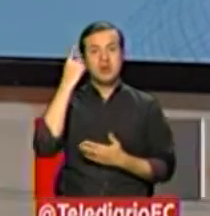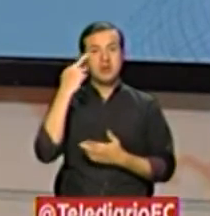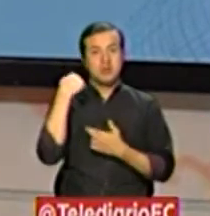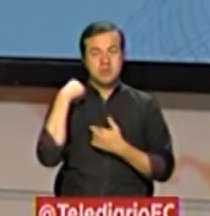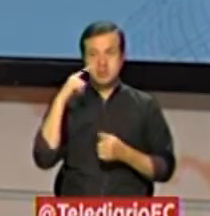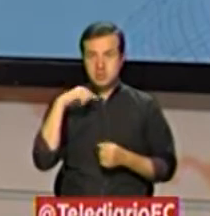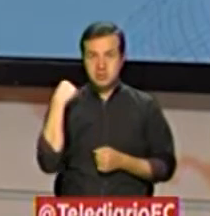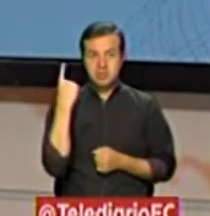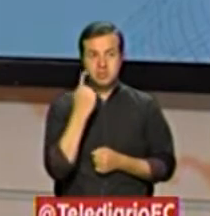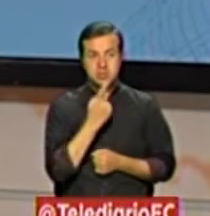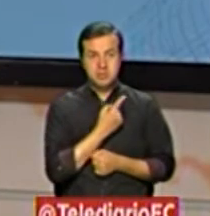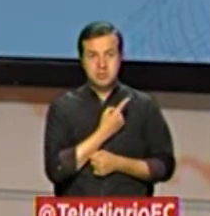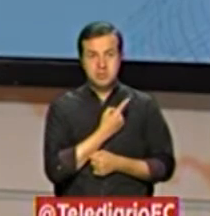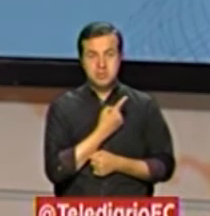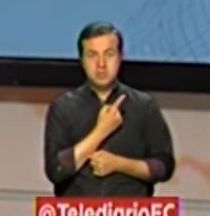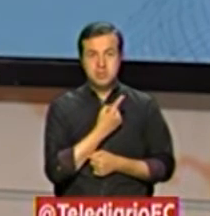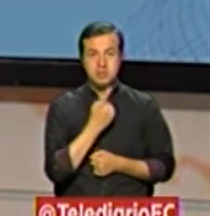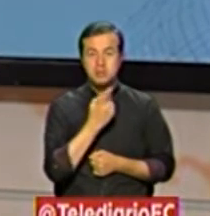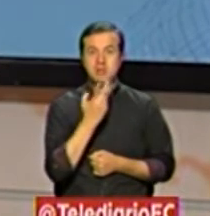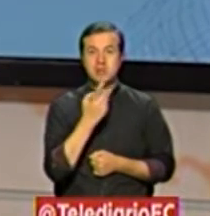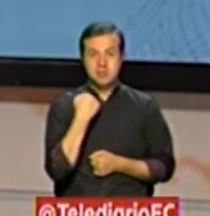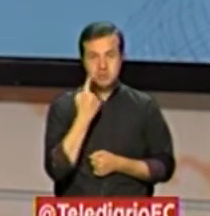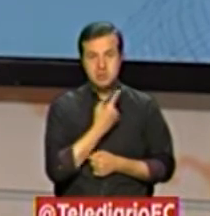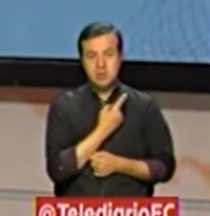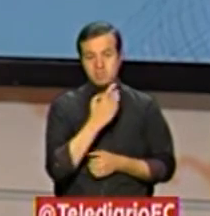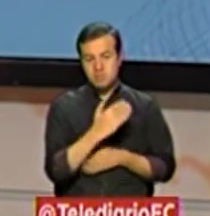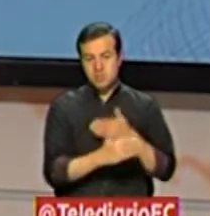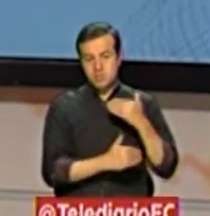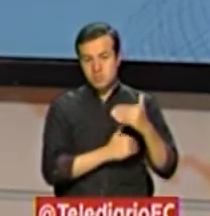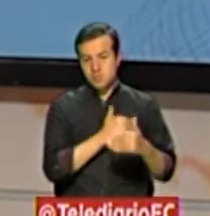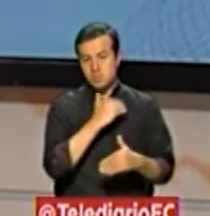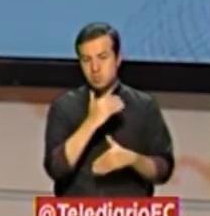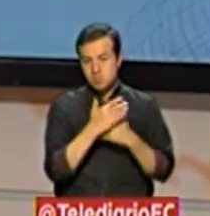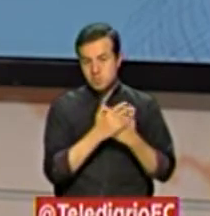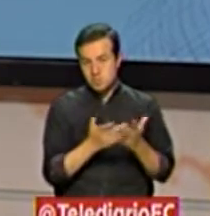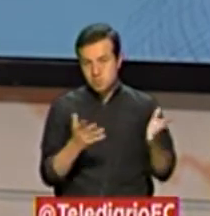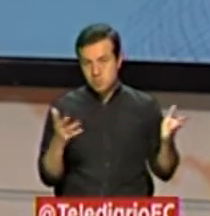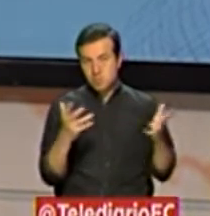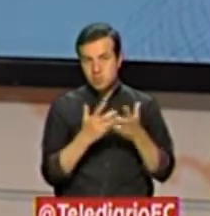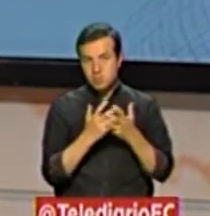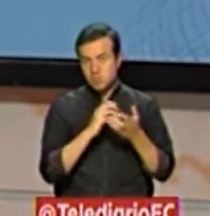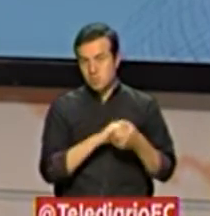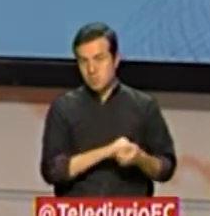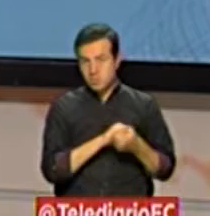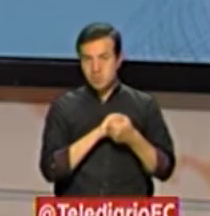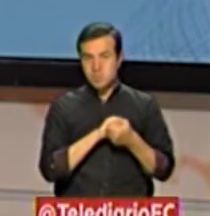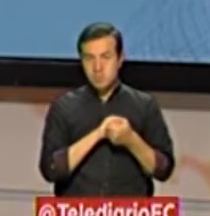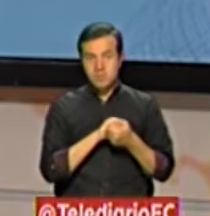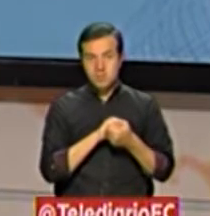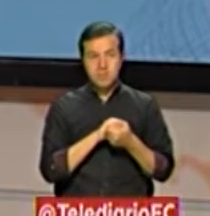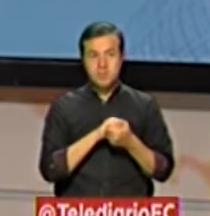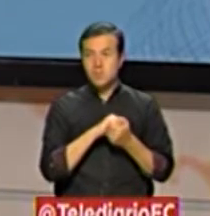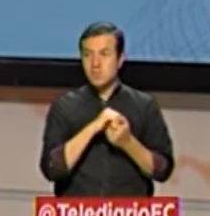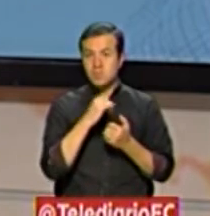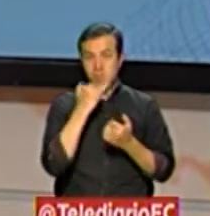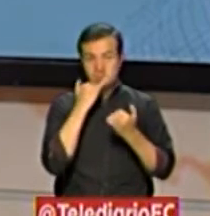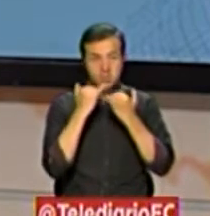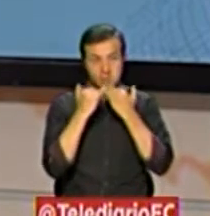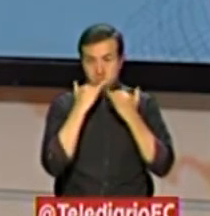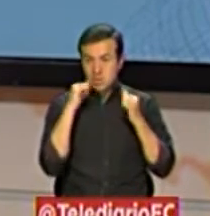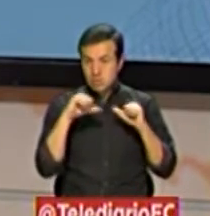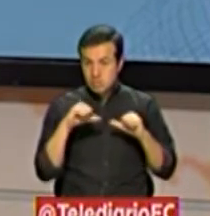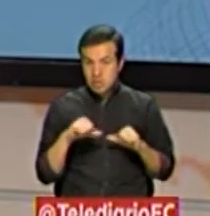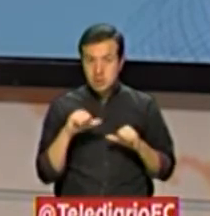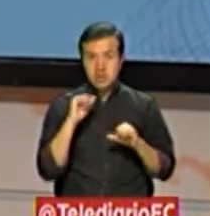hacer ese proceso quizás de unidad para poder depurar los malos elementos que han estado al